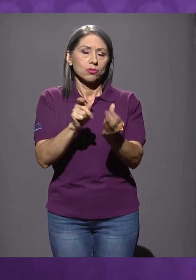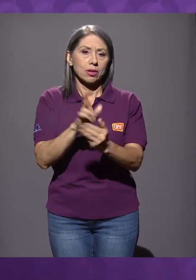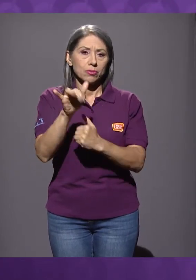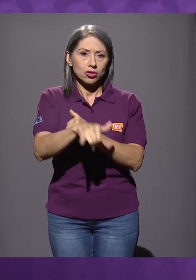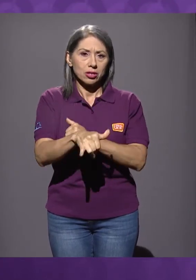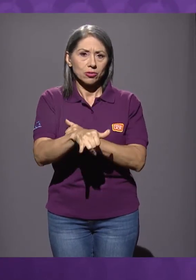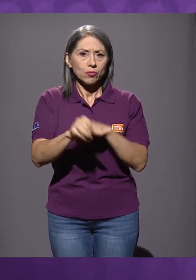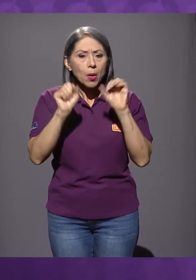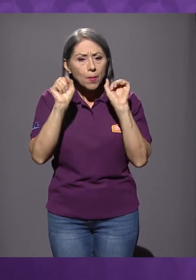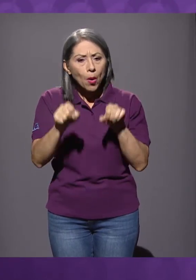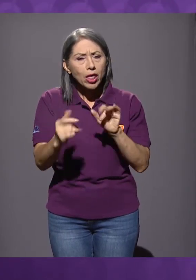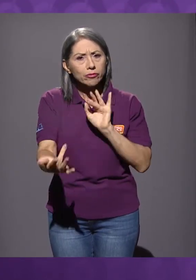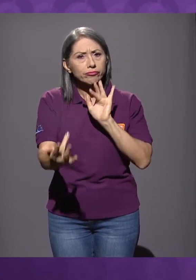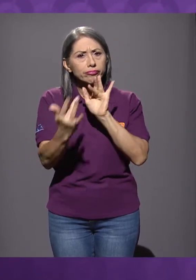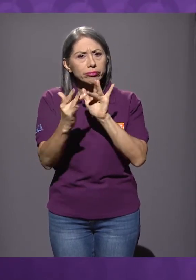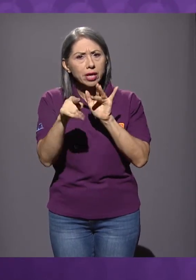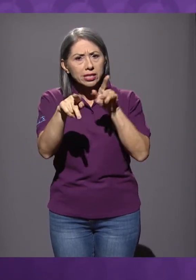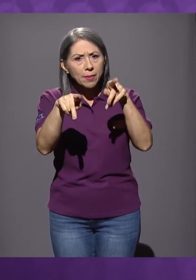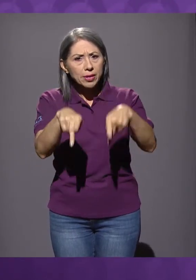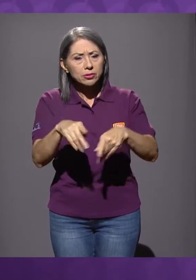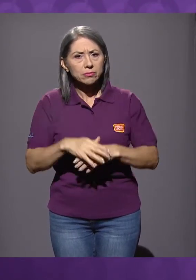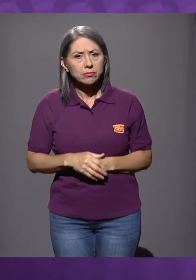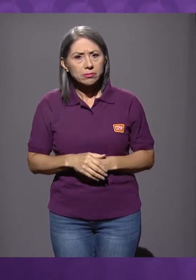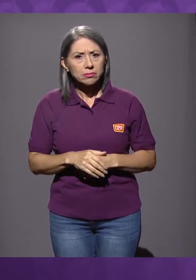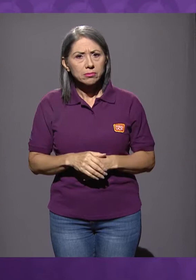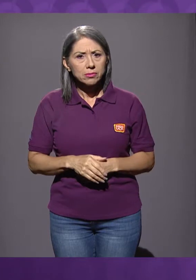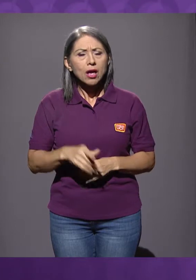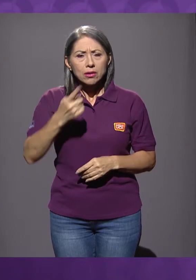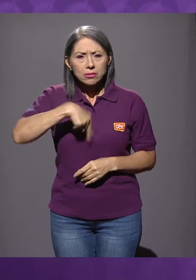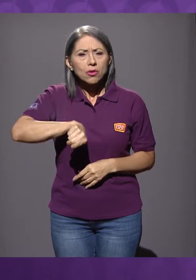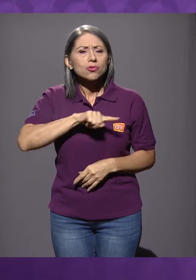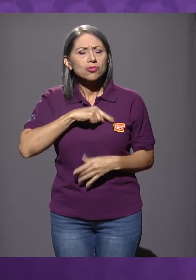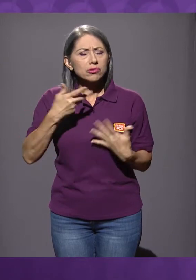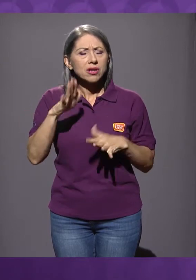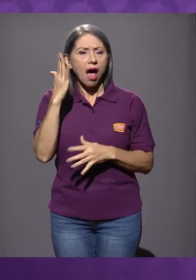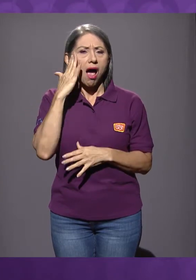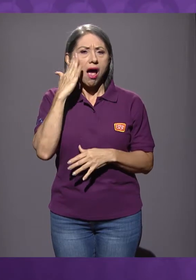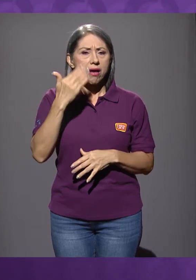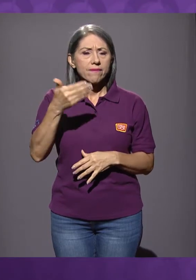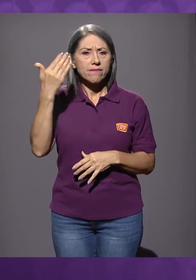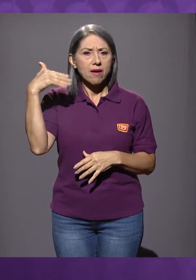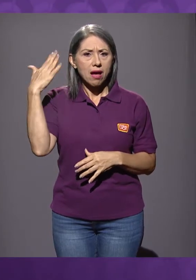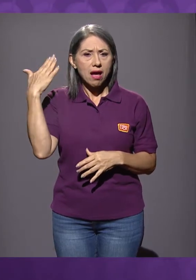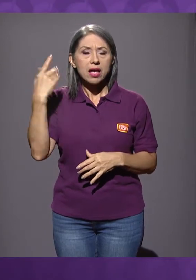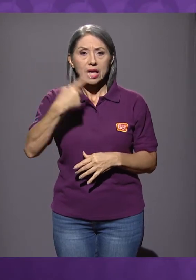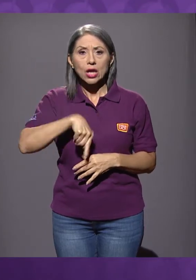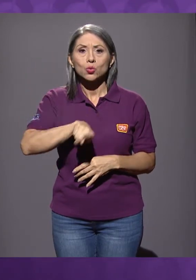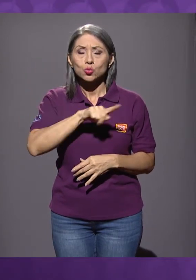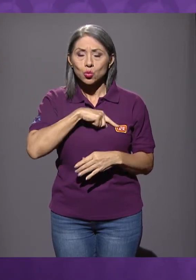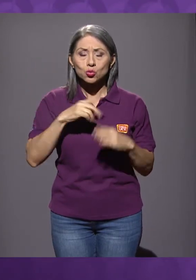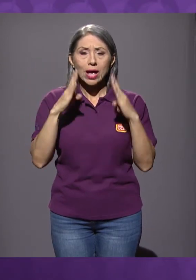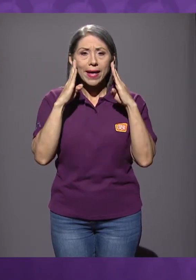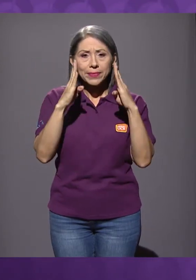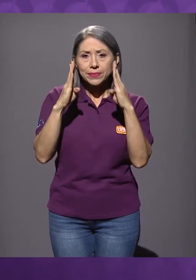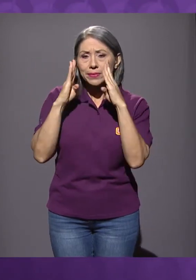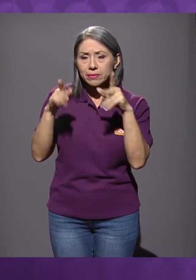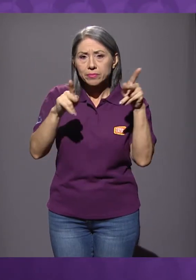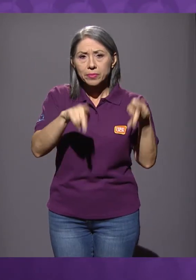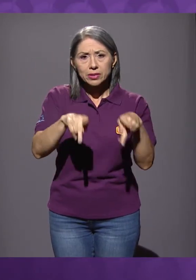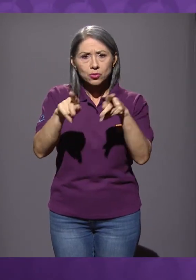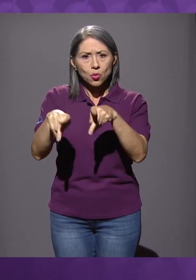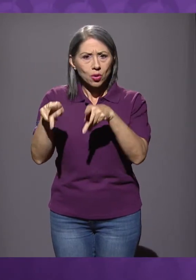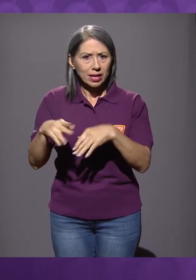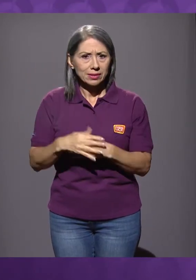proyecto y poderles llegar a esa persona, ¿verdad? Entonces nosotros ya sabíamos que estábamos atendiendo personas